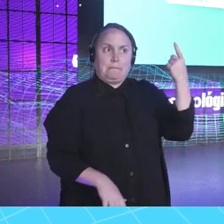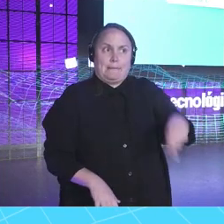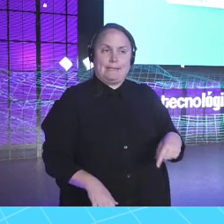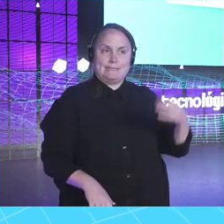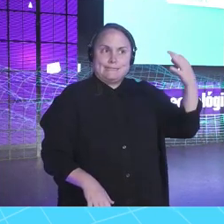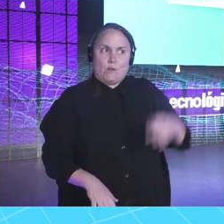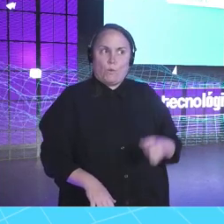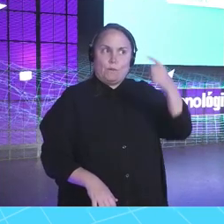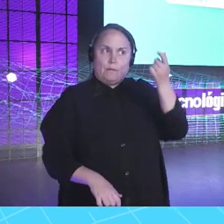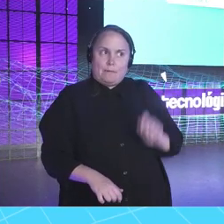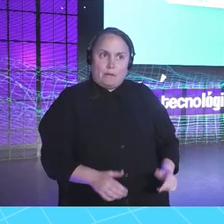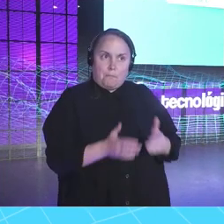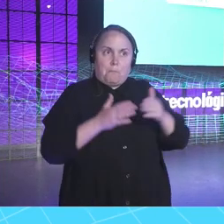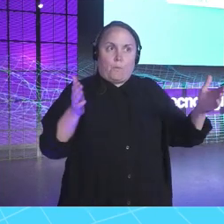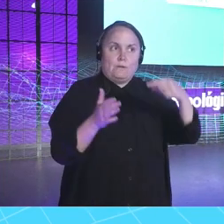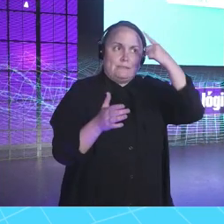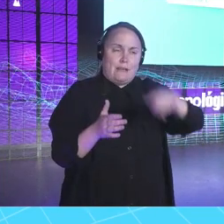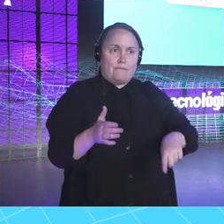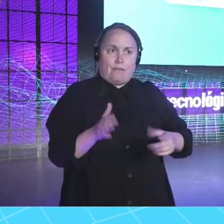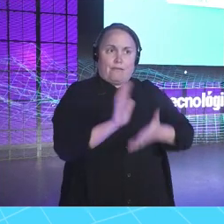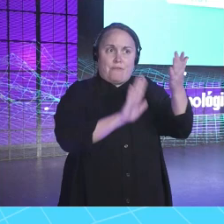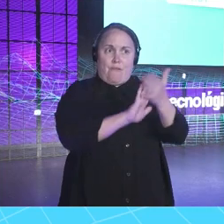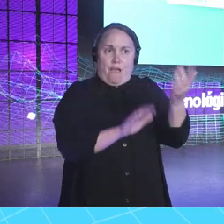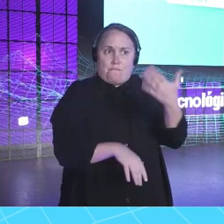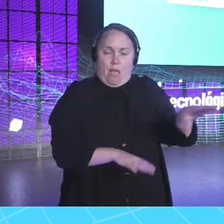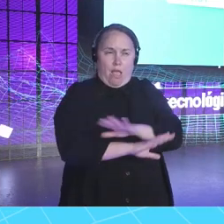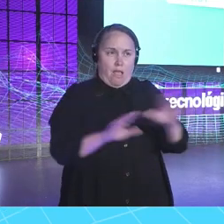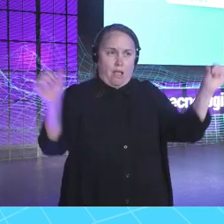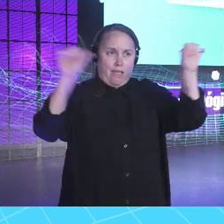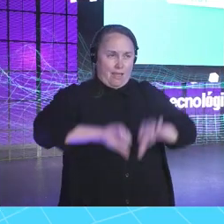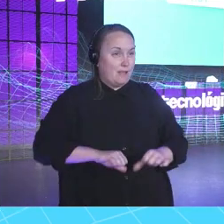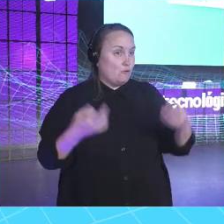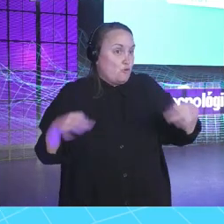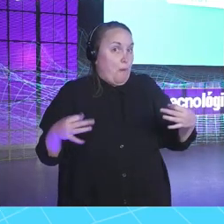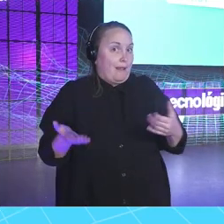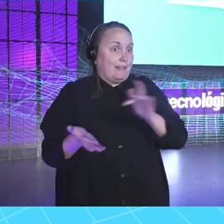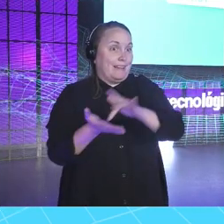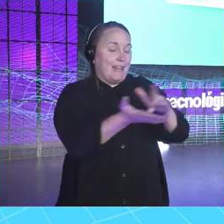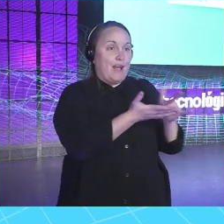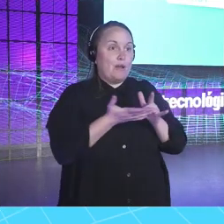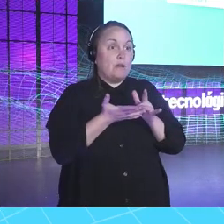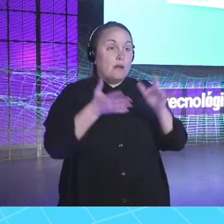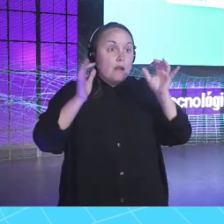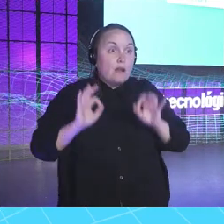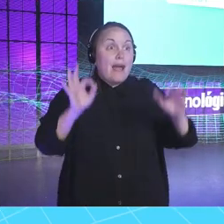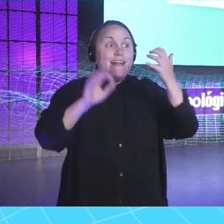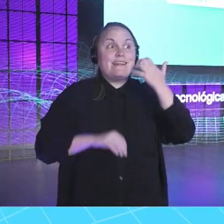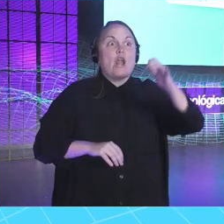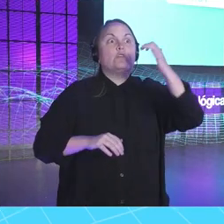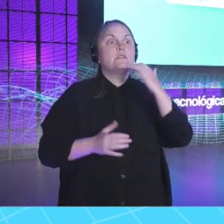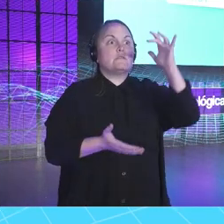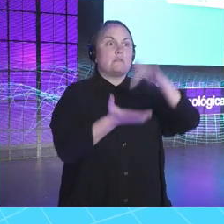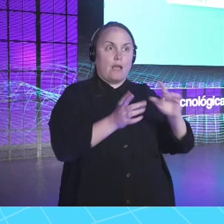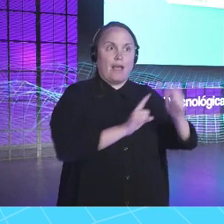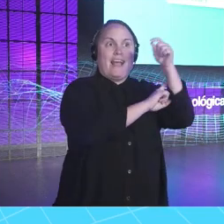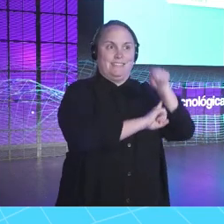que sabes que te va a ir mal o sea lo normal es que no vaya bien lo normal lo ordinario lo extraordinario es que